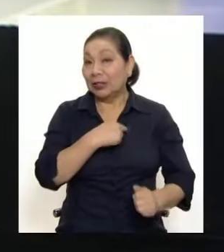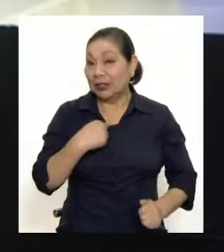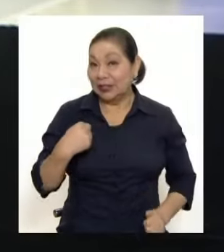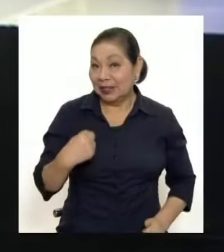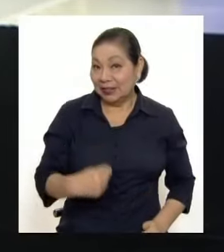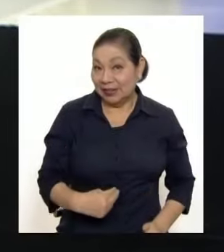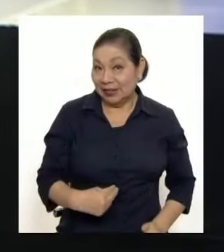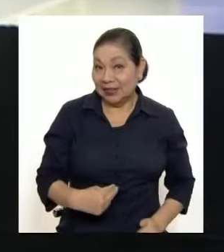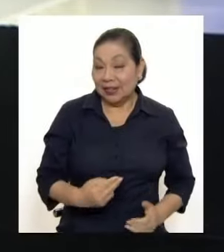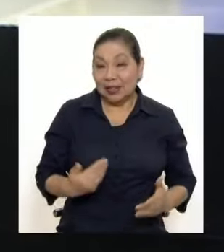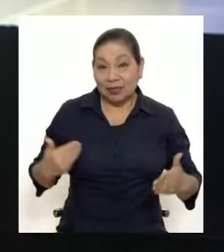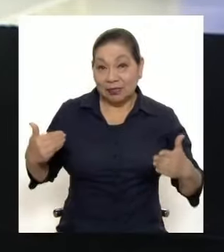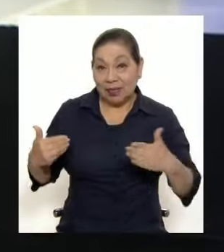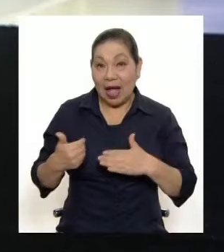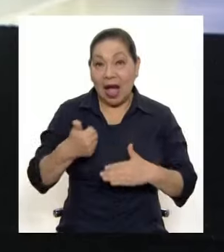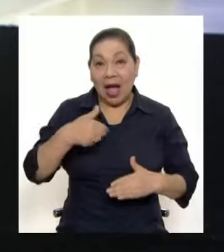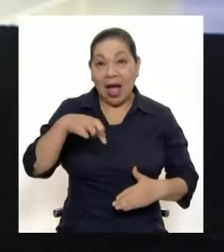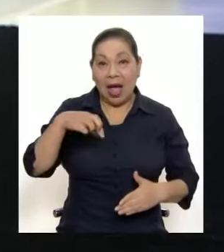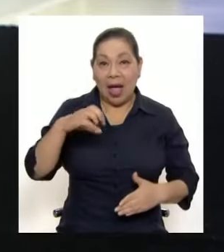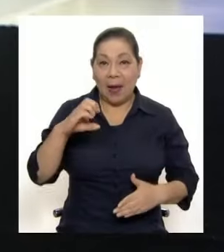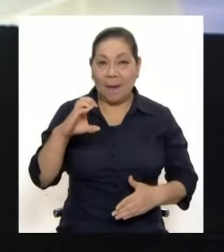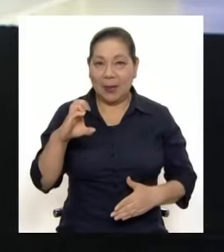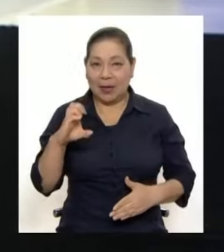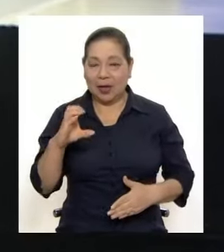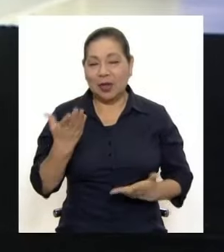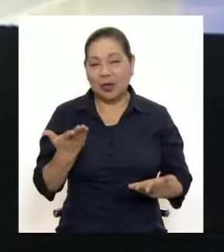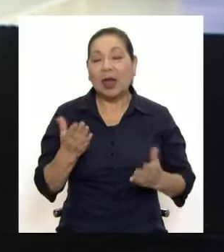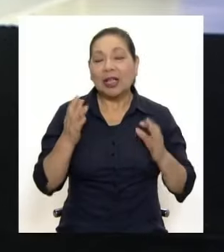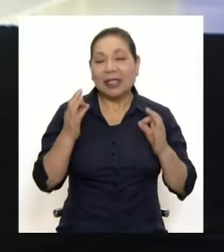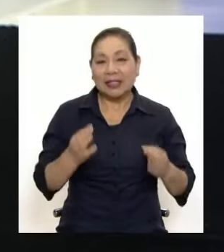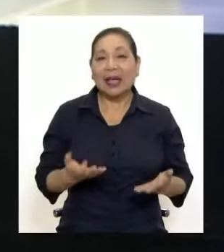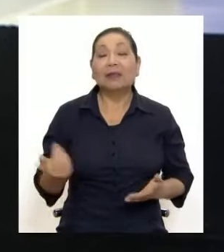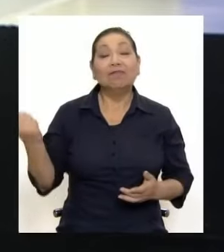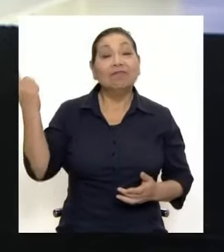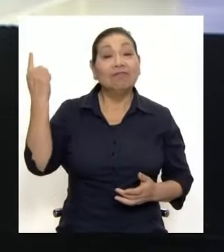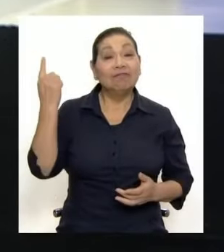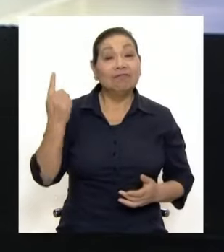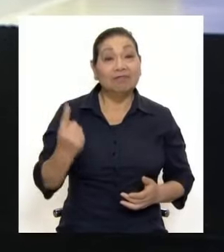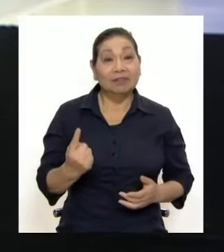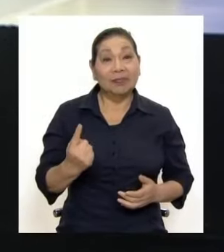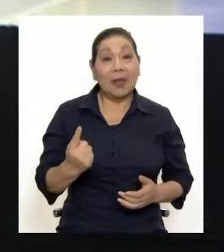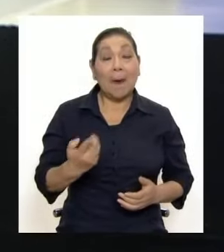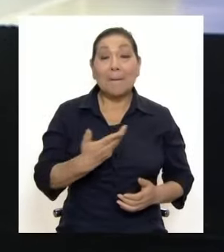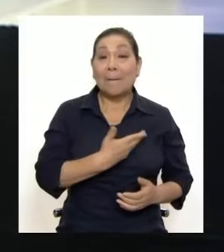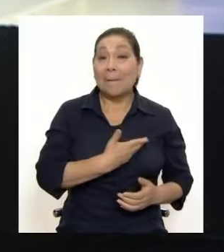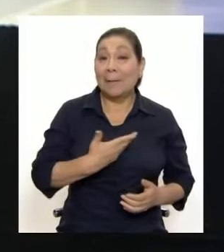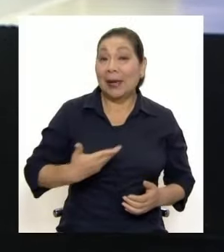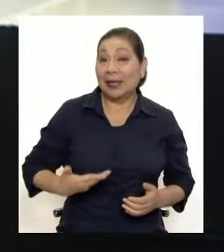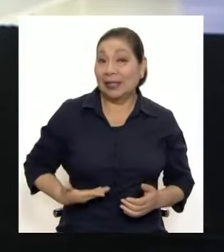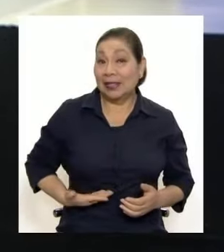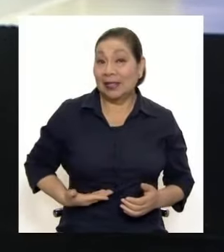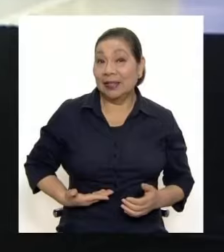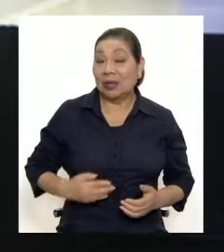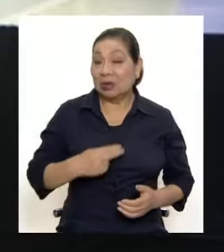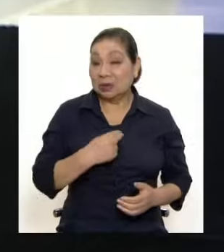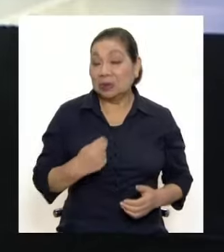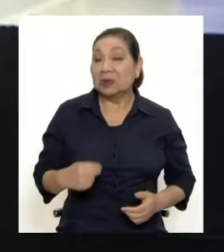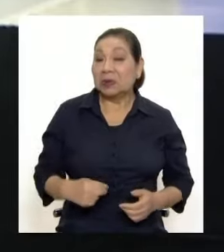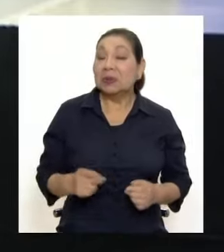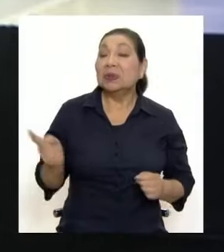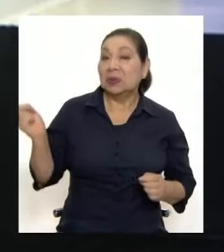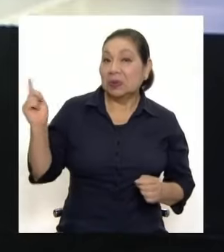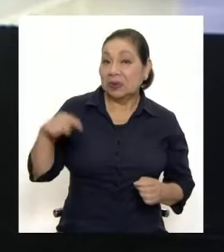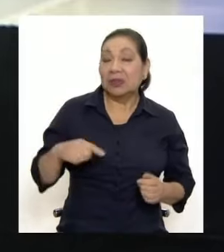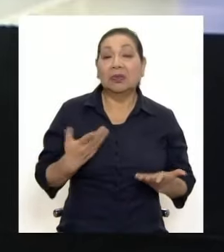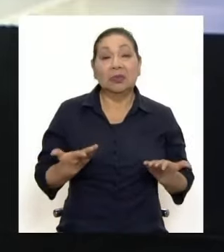aún en el marco de lo que es apec 2024 cuando se ha confirmado ya la presencia del presidente de este país Shin pin para